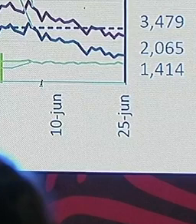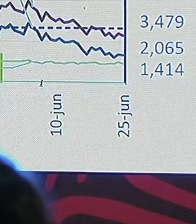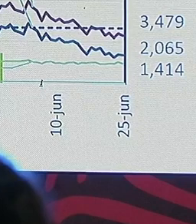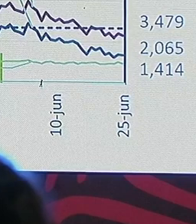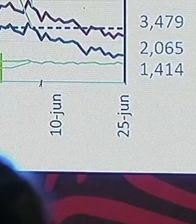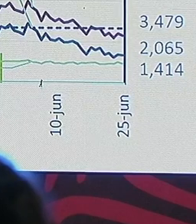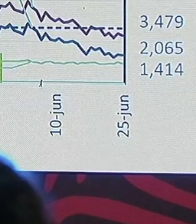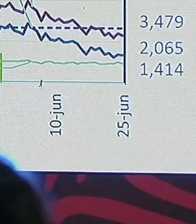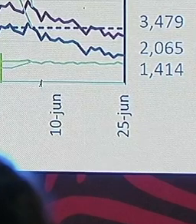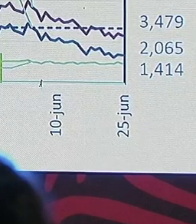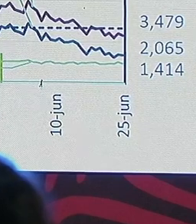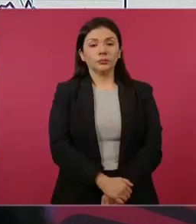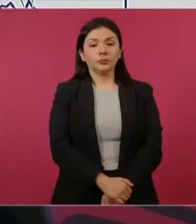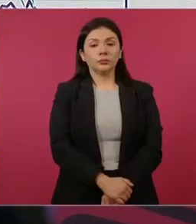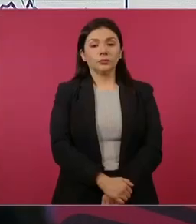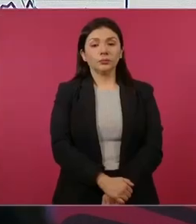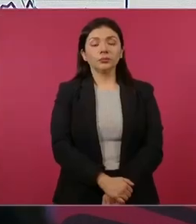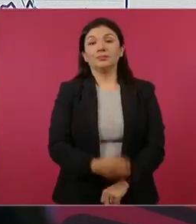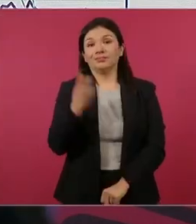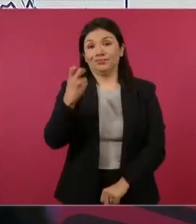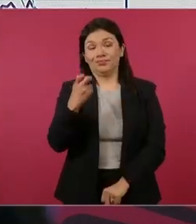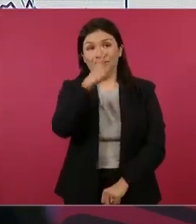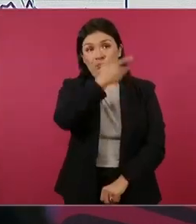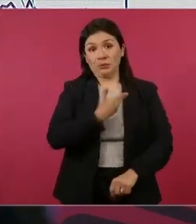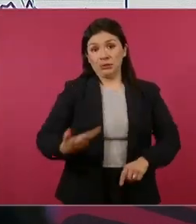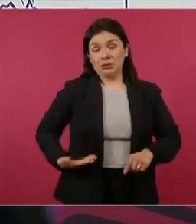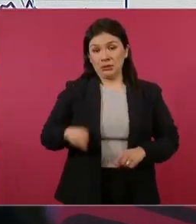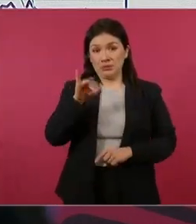Esto no existía antes.